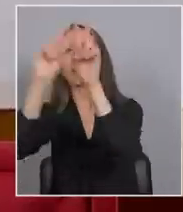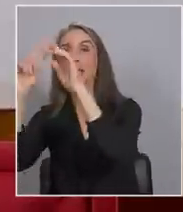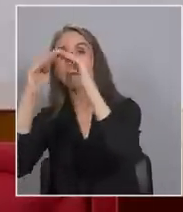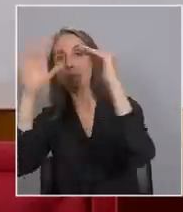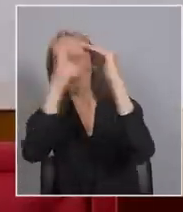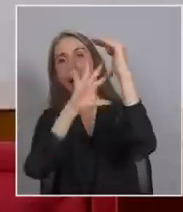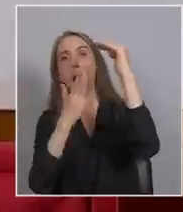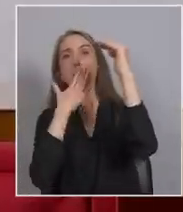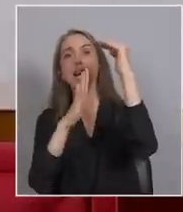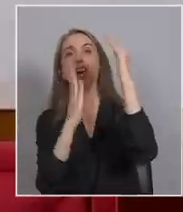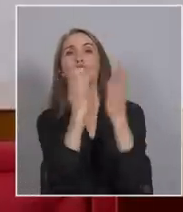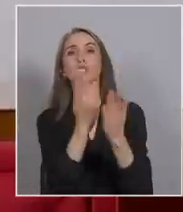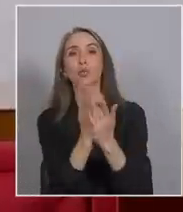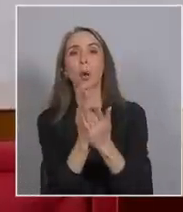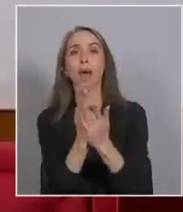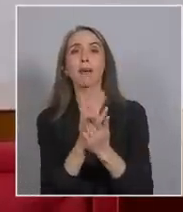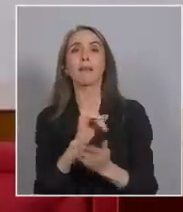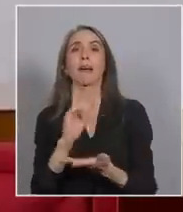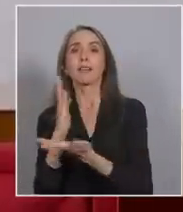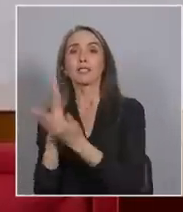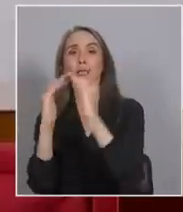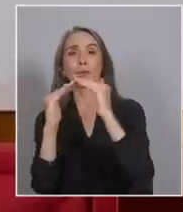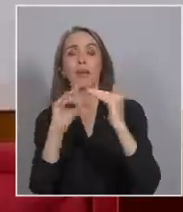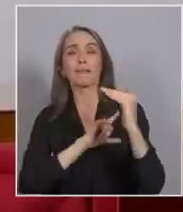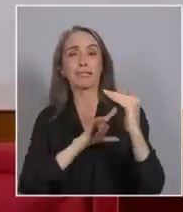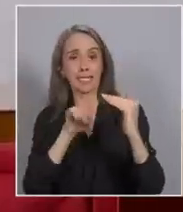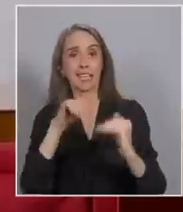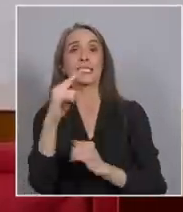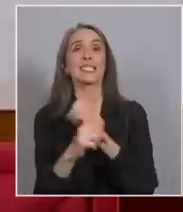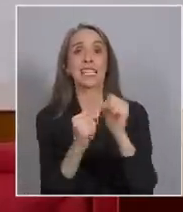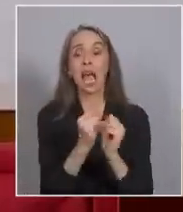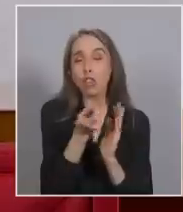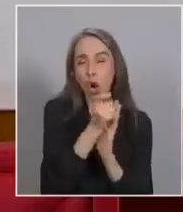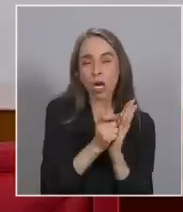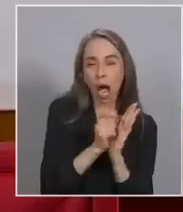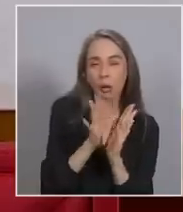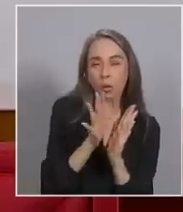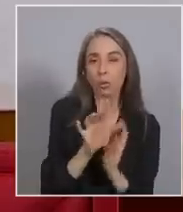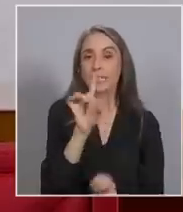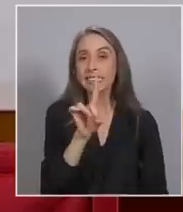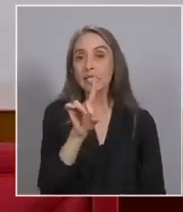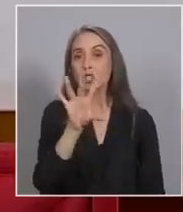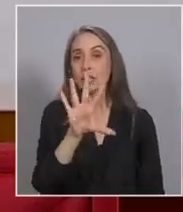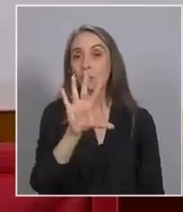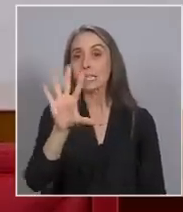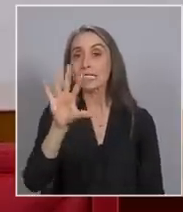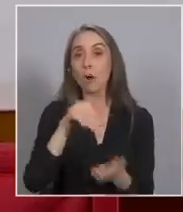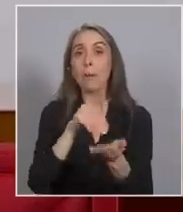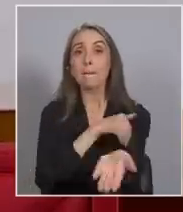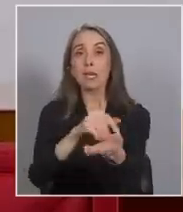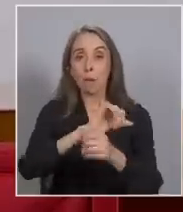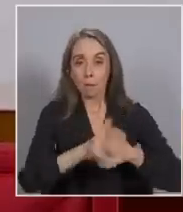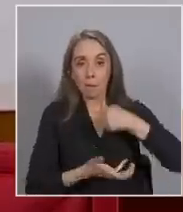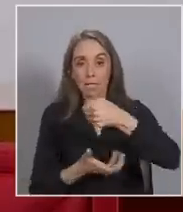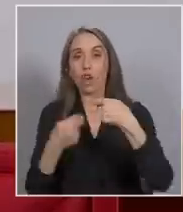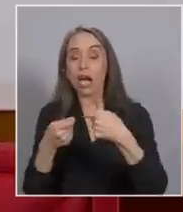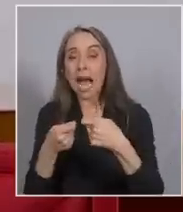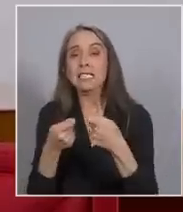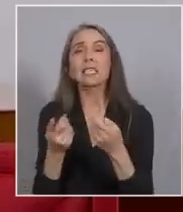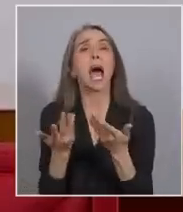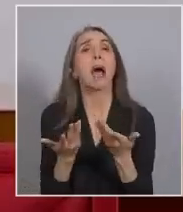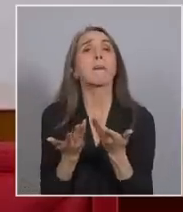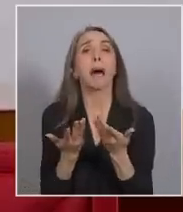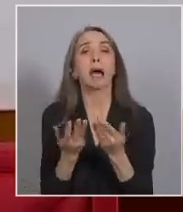y mejoras en escuelas y colegios. Y para este año proyectamos avanzar hasta los 155 mil millones de pesos,